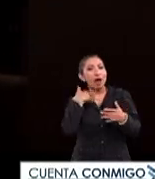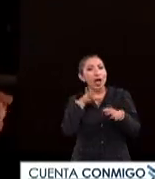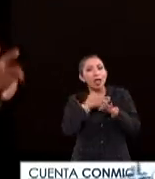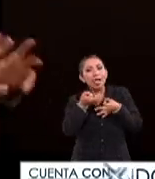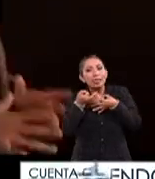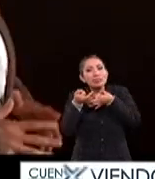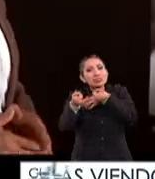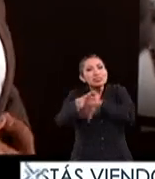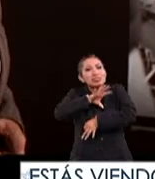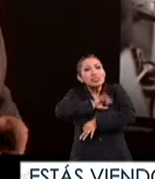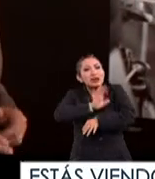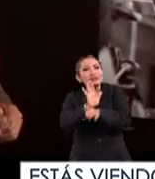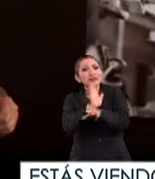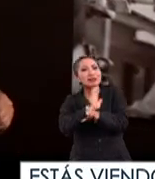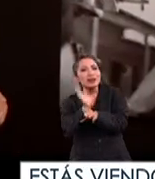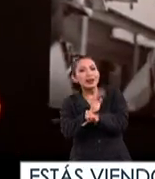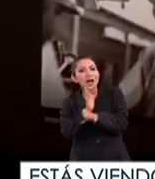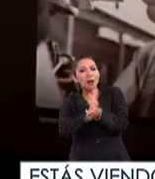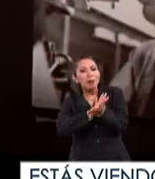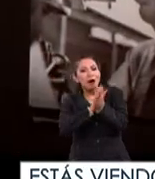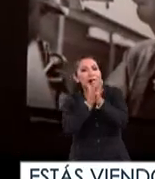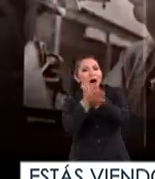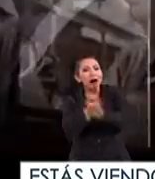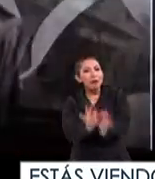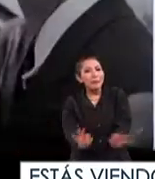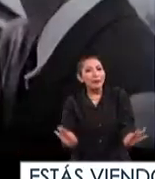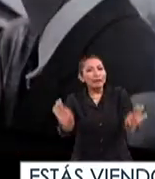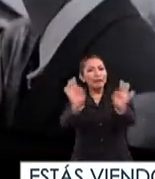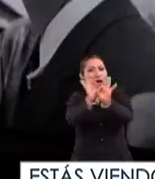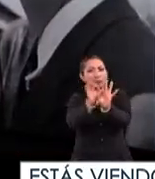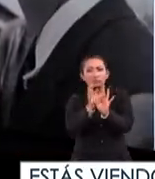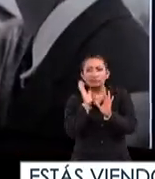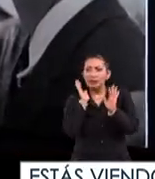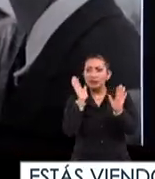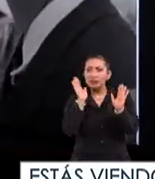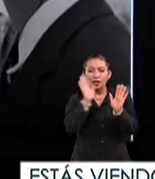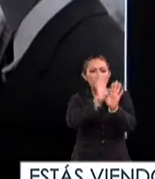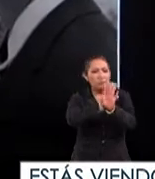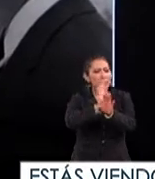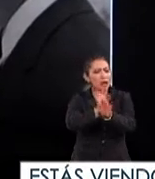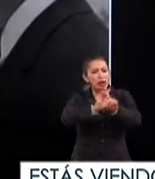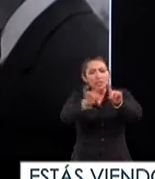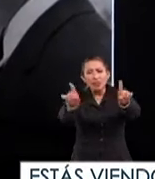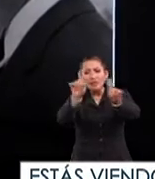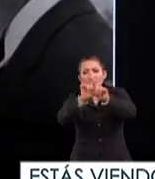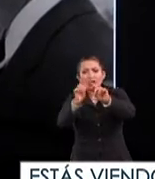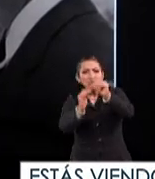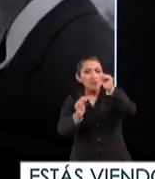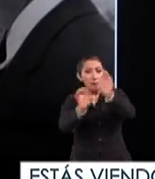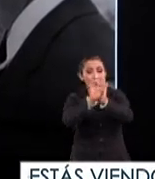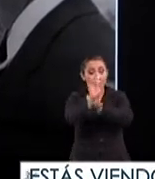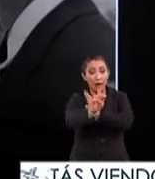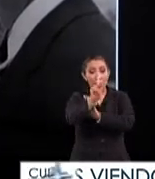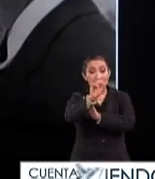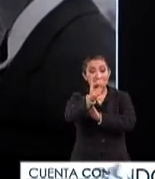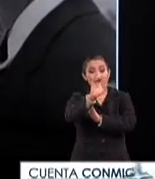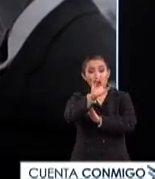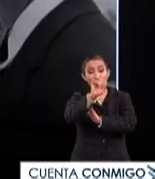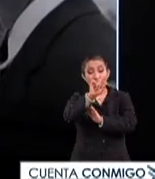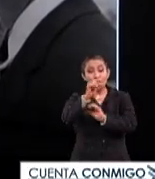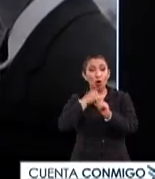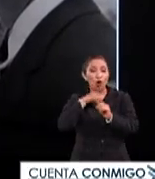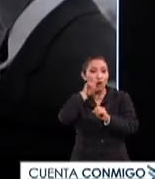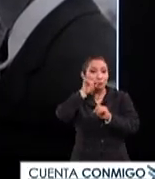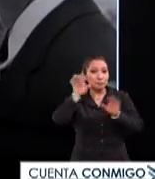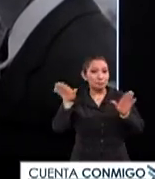el embrujo del cine donde se volvió leyenda, con una estupenda filmografía integrada por obras maestras como Psicosis o